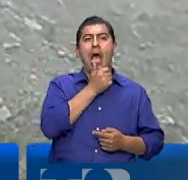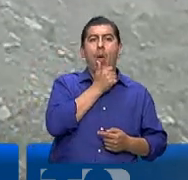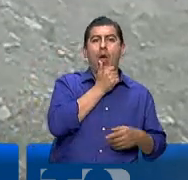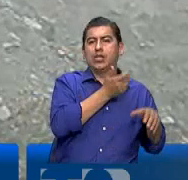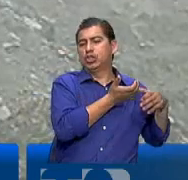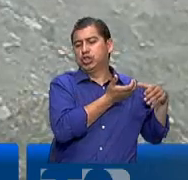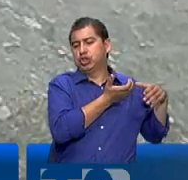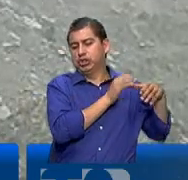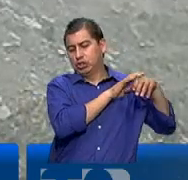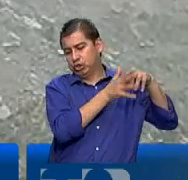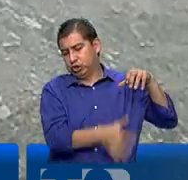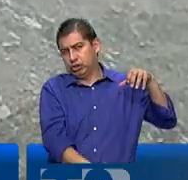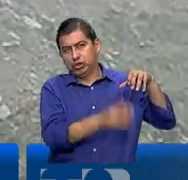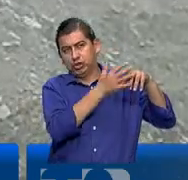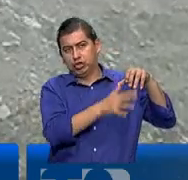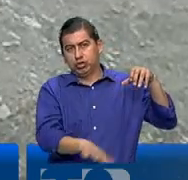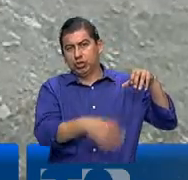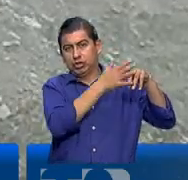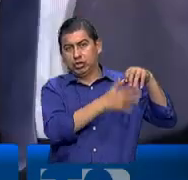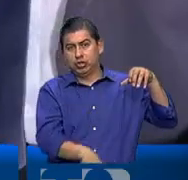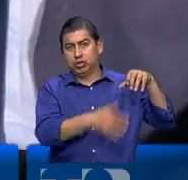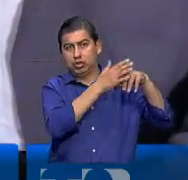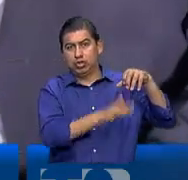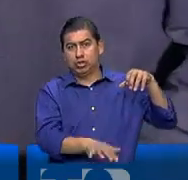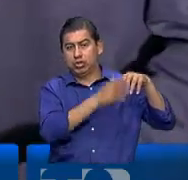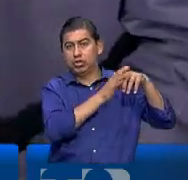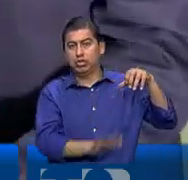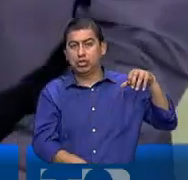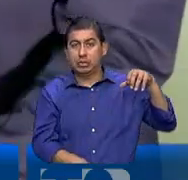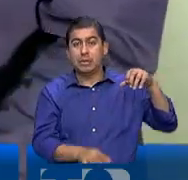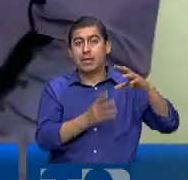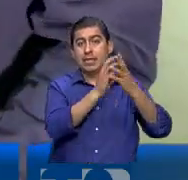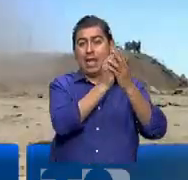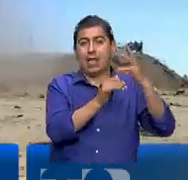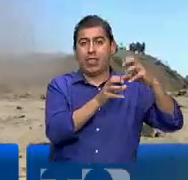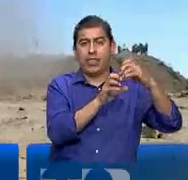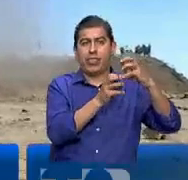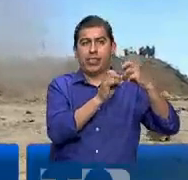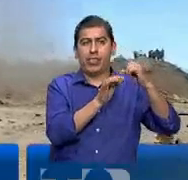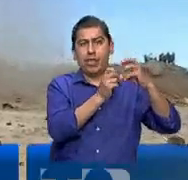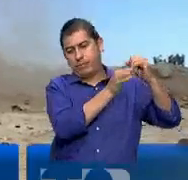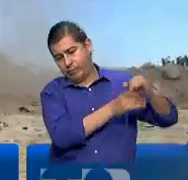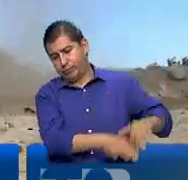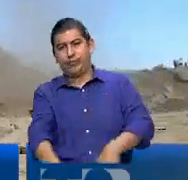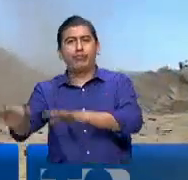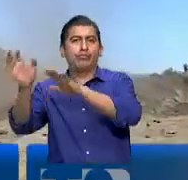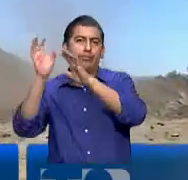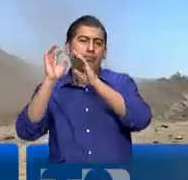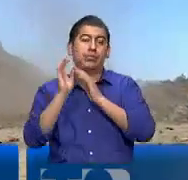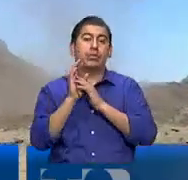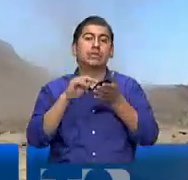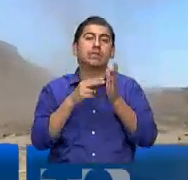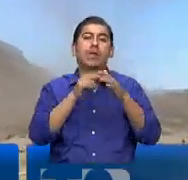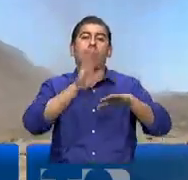en la parte alta del kilómetro 49 de la vía Cuenca Molleturo Puerto Inca para, según la denuncia, provocar los deslizamientos.